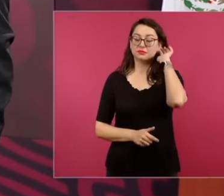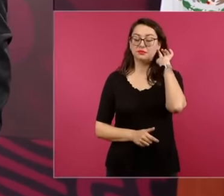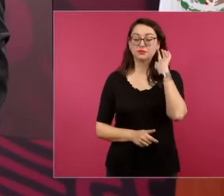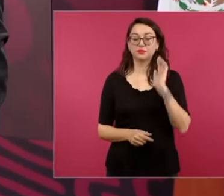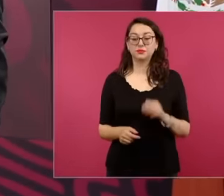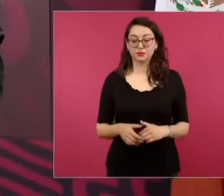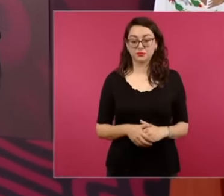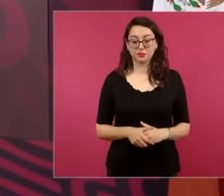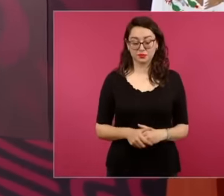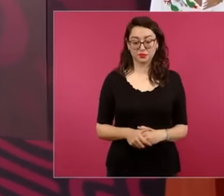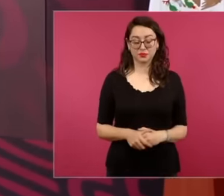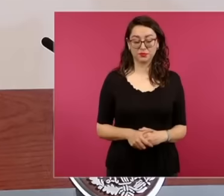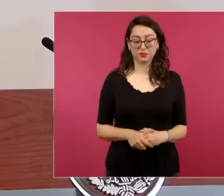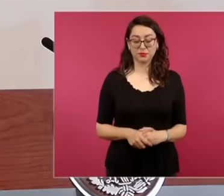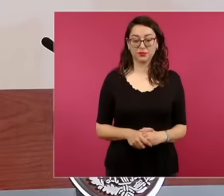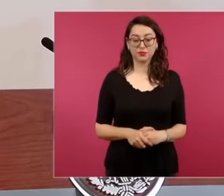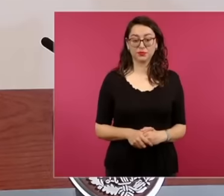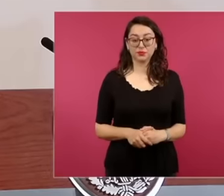el